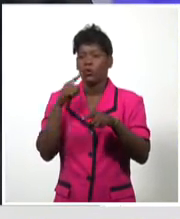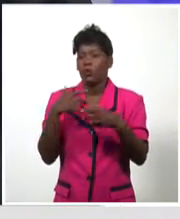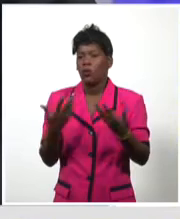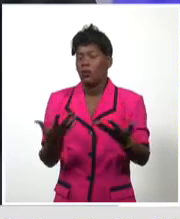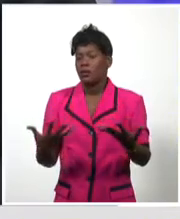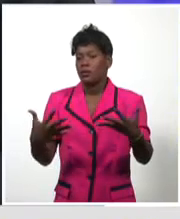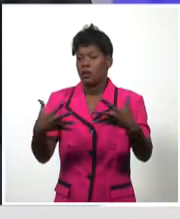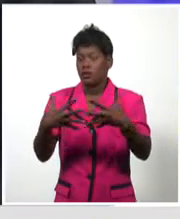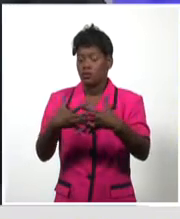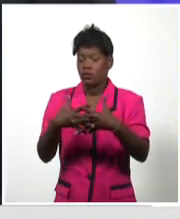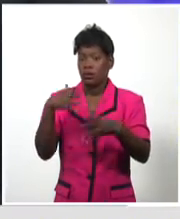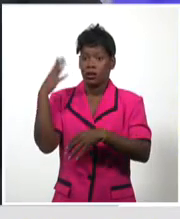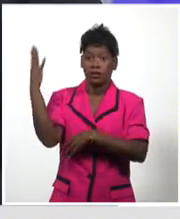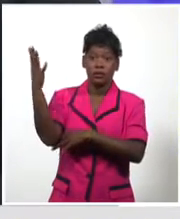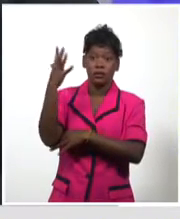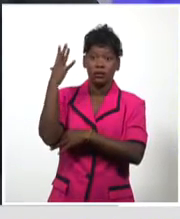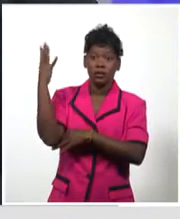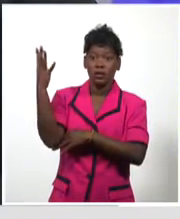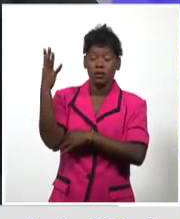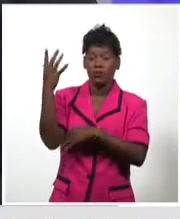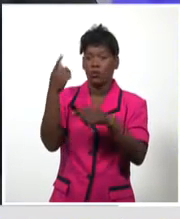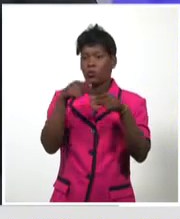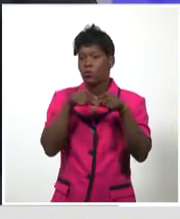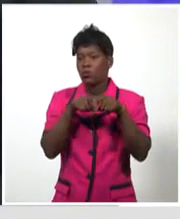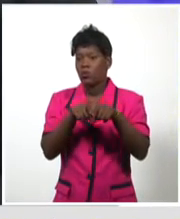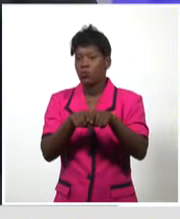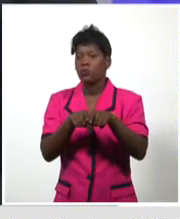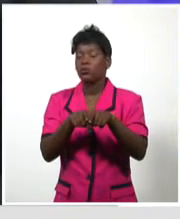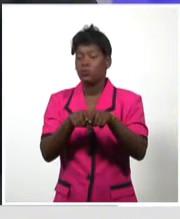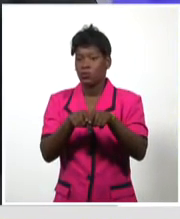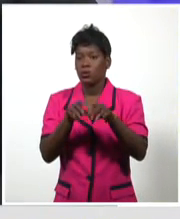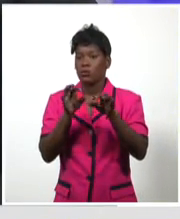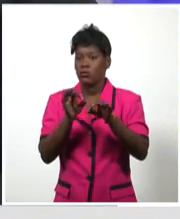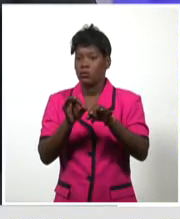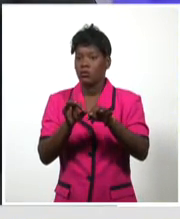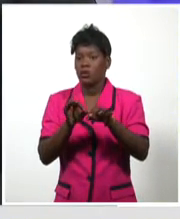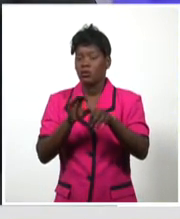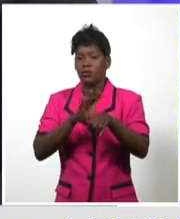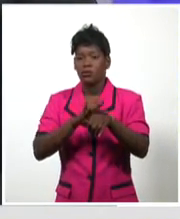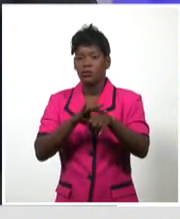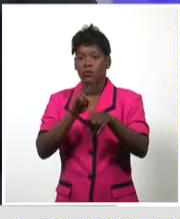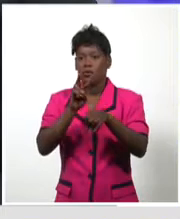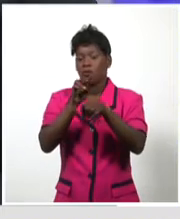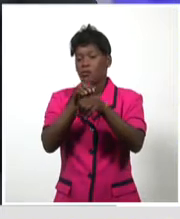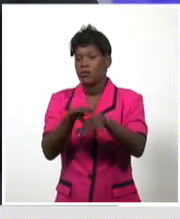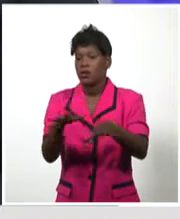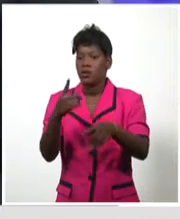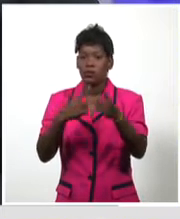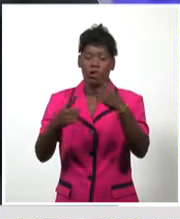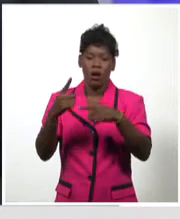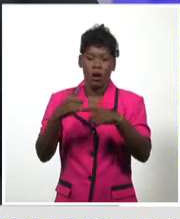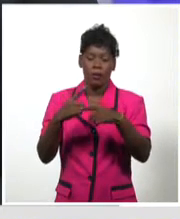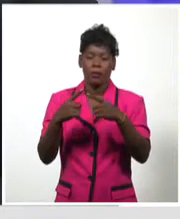meteorológicas, todo lo que tiene que ver con el tiempo y el clima, con un grupo de enfermedades, sobre todo las